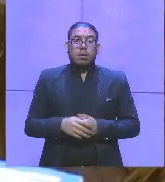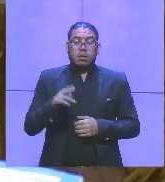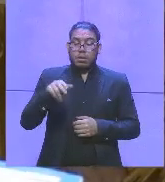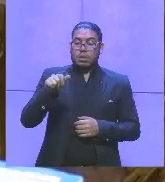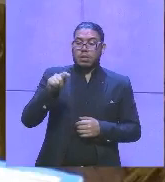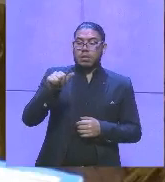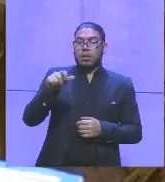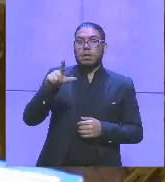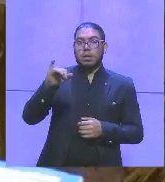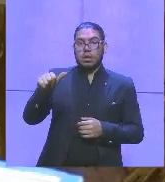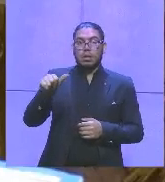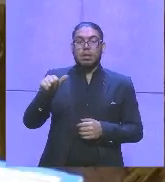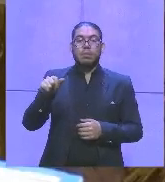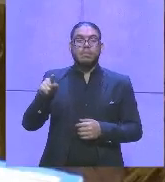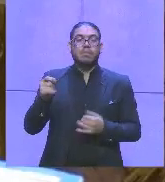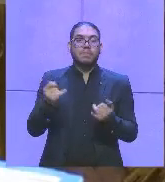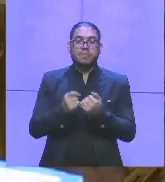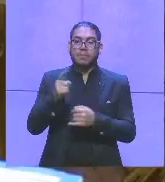Sala Superior del REC